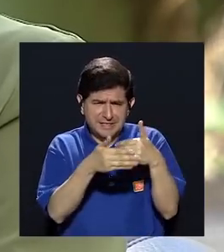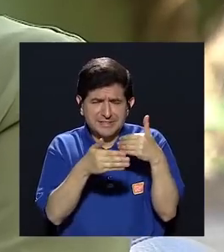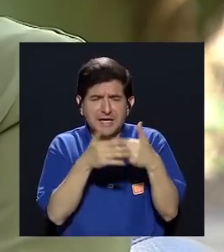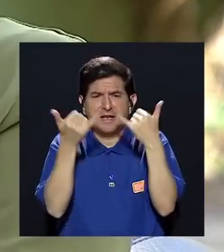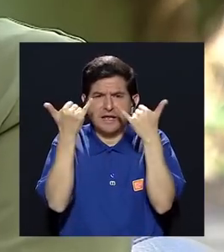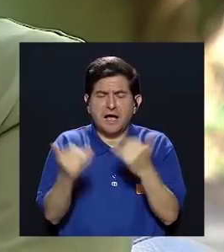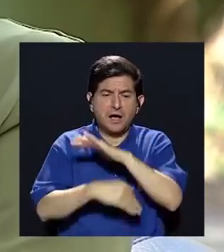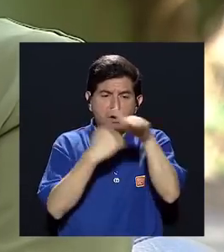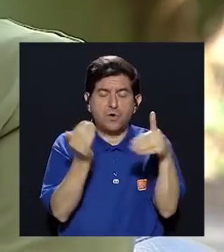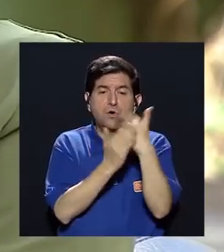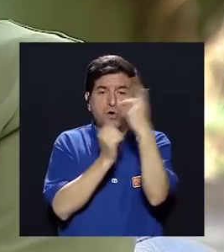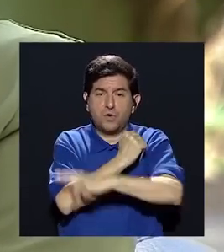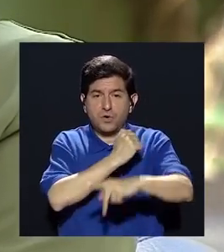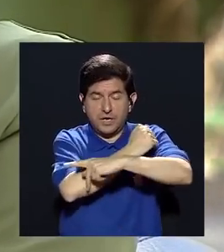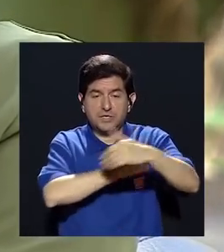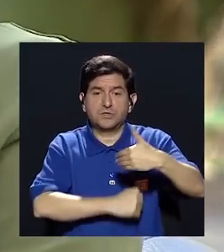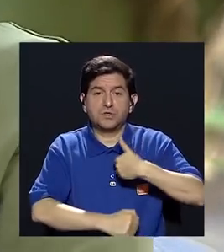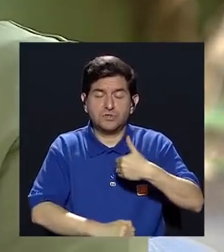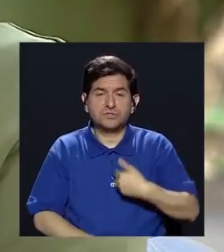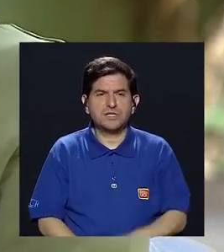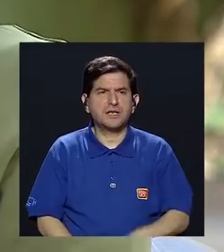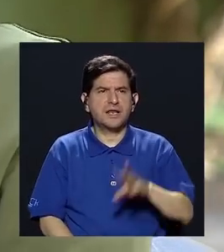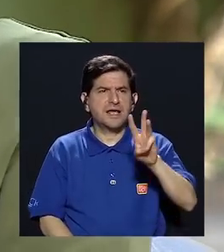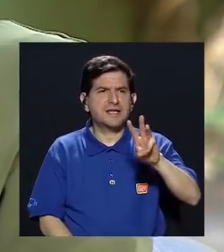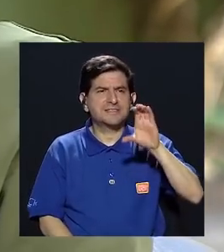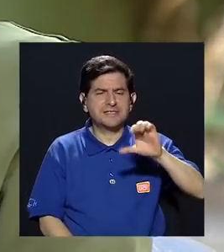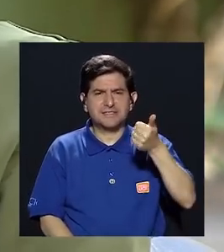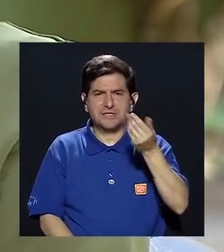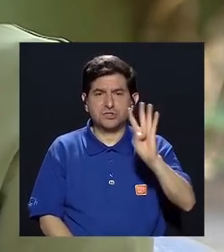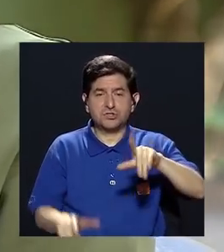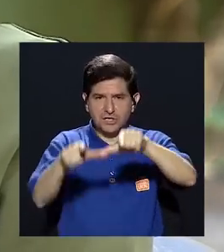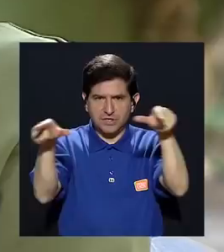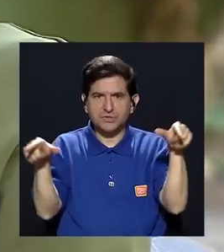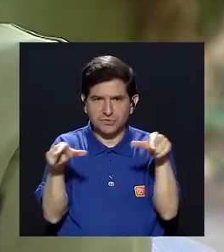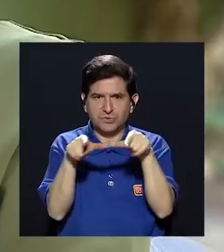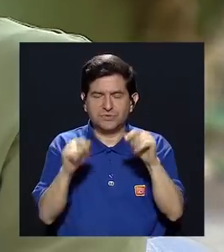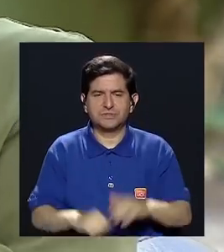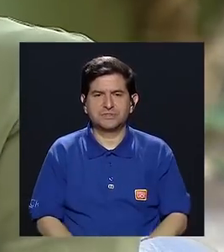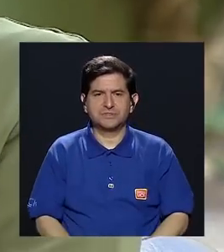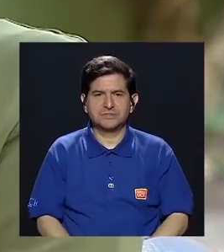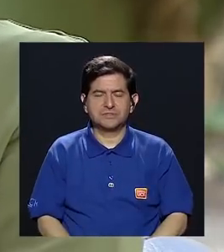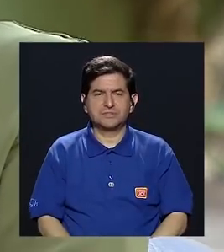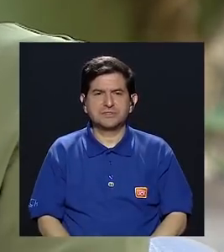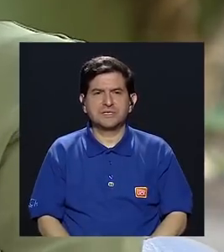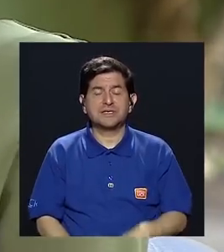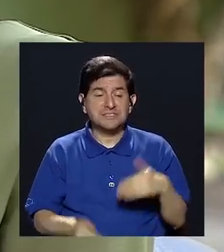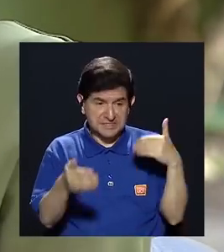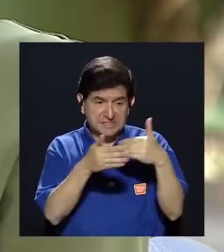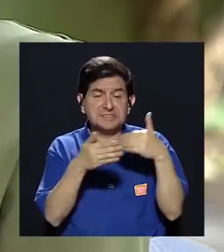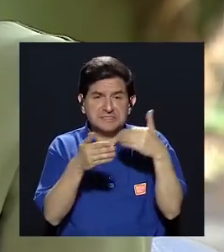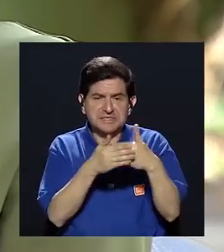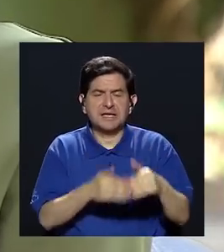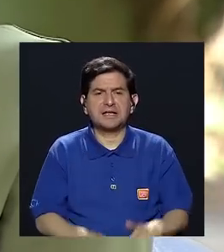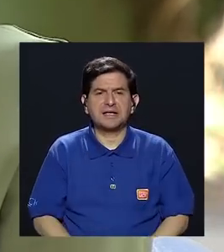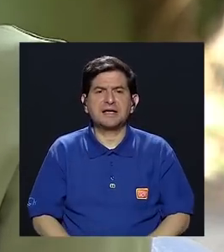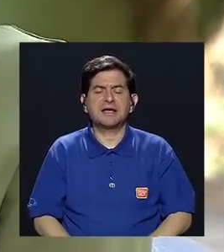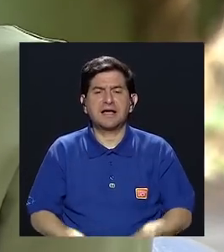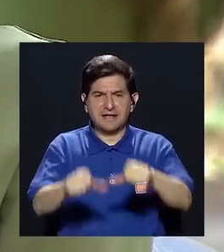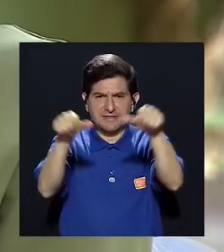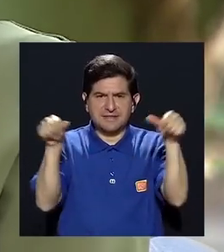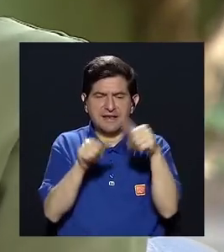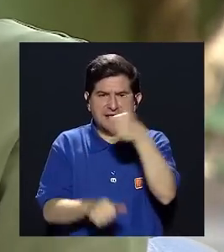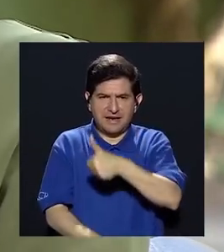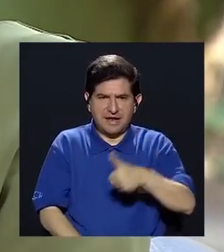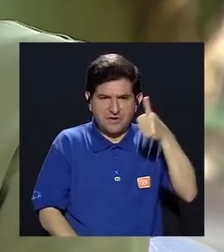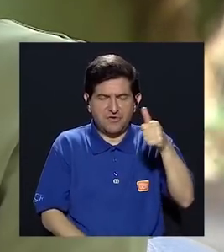por eso es que ahorita en todo el país tenemos 614 establecimientos, muchos están ubicados cerca del área rectora de